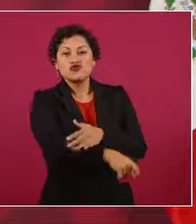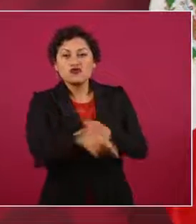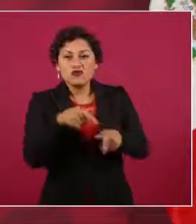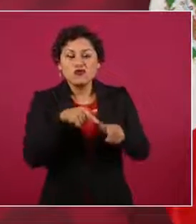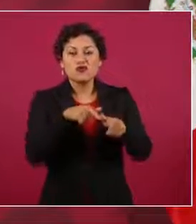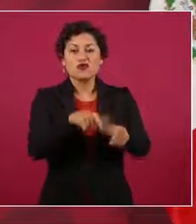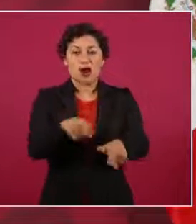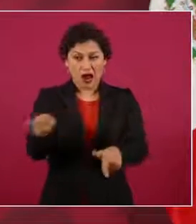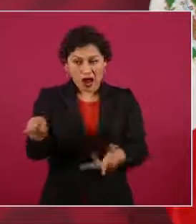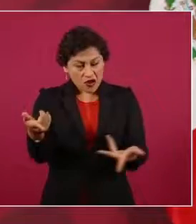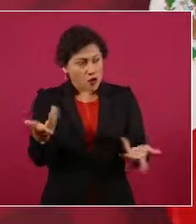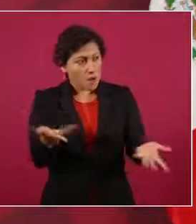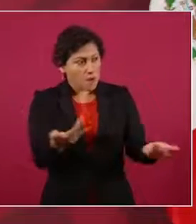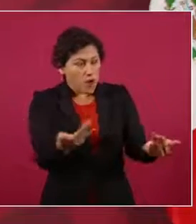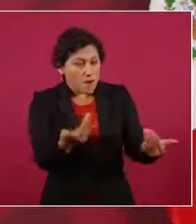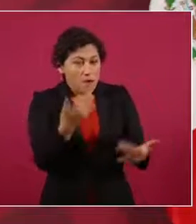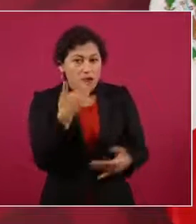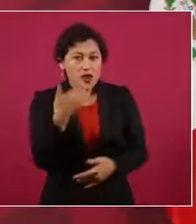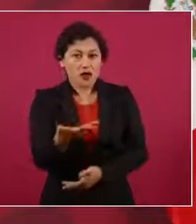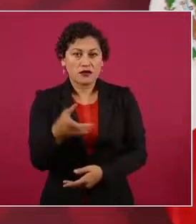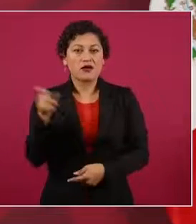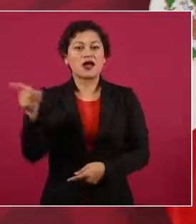a favor de las injusticias.